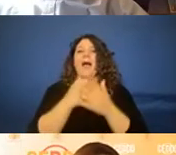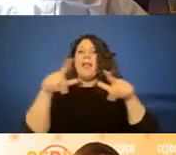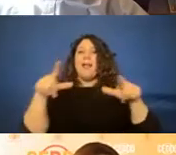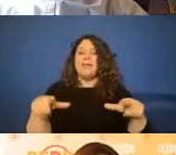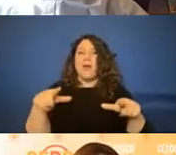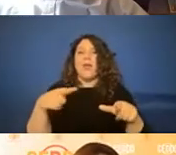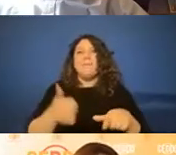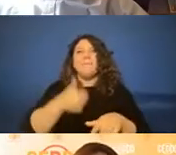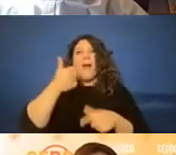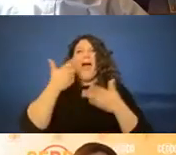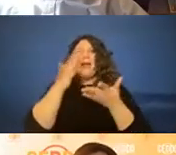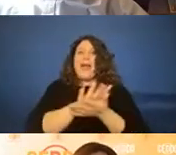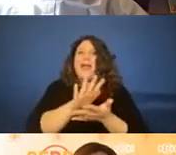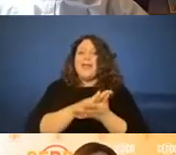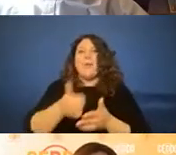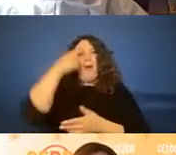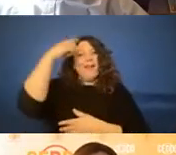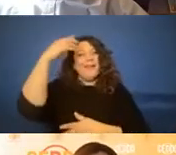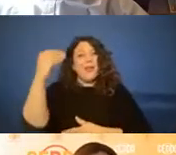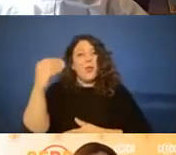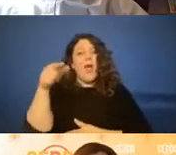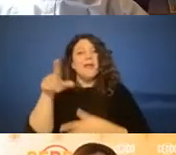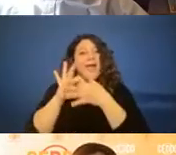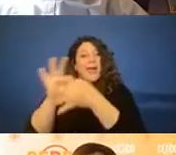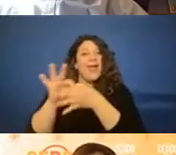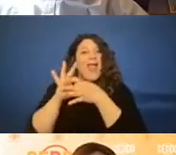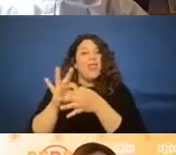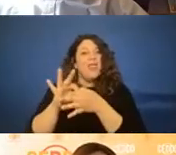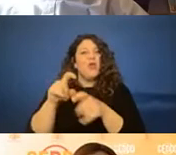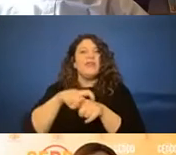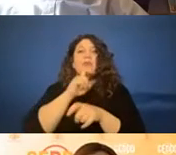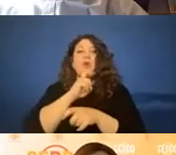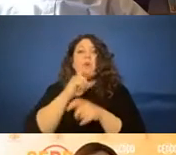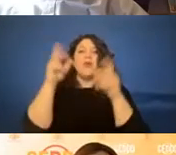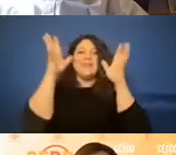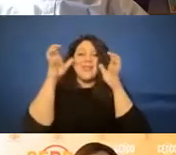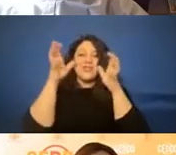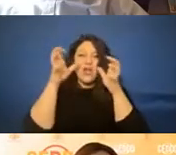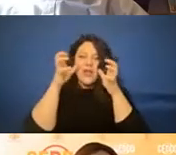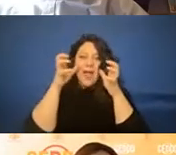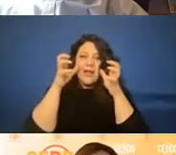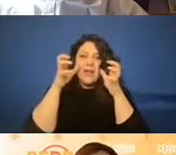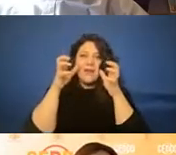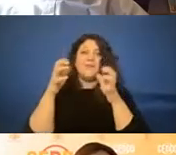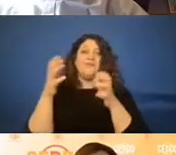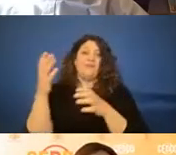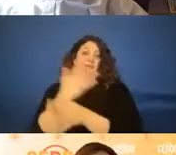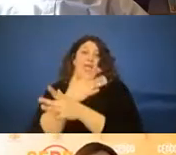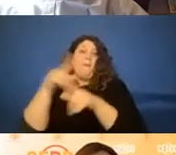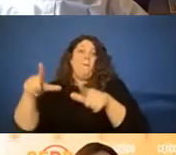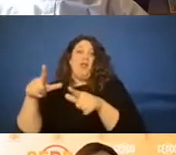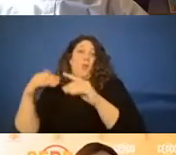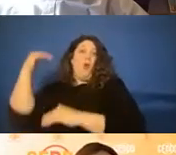más tranquila, es una relación sensorial de un efecto muy alto, que es el patio,